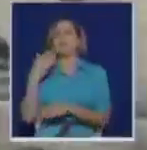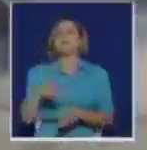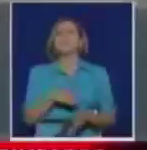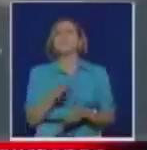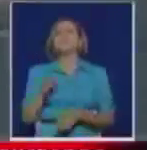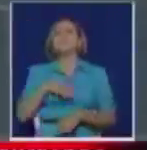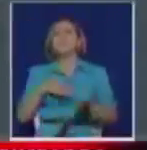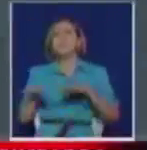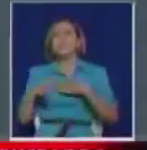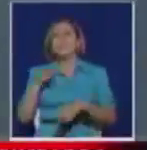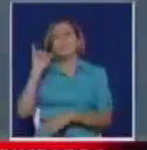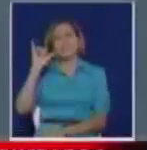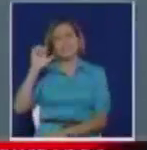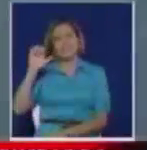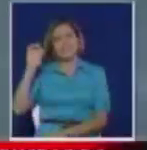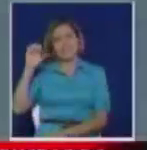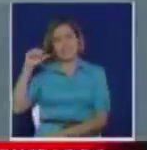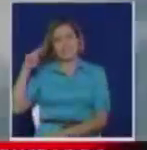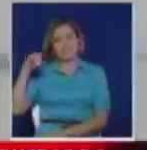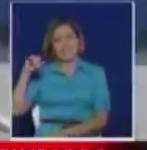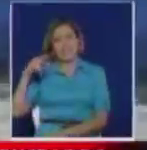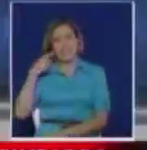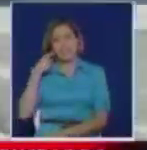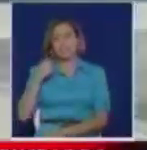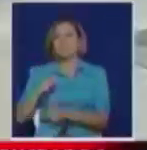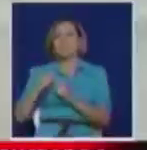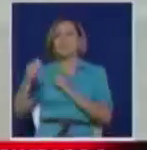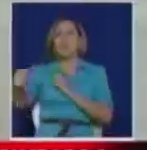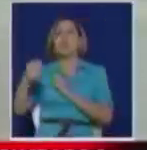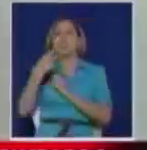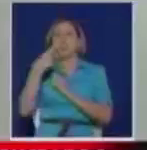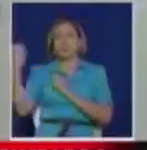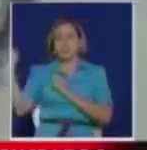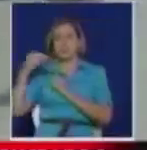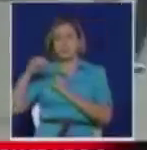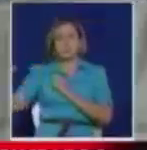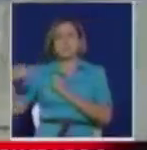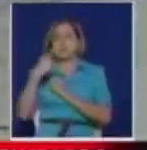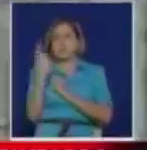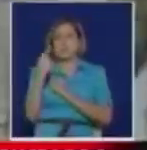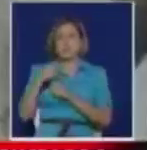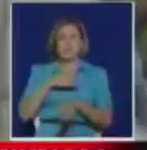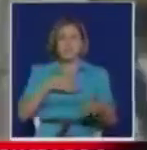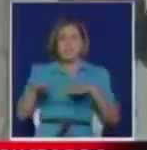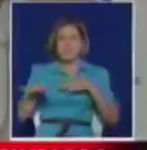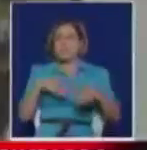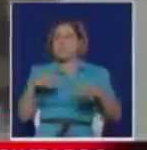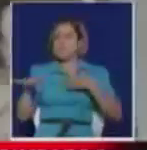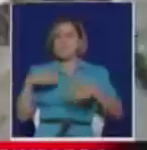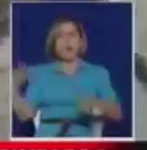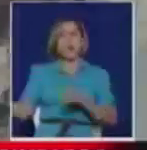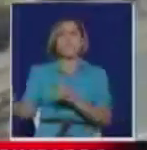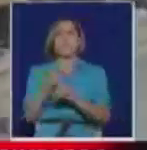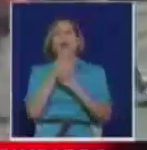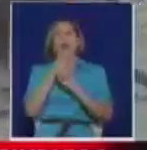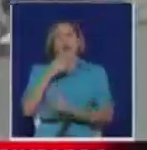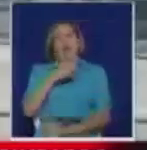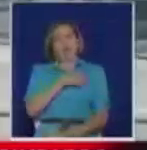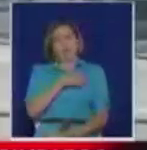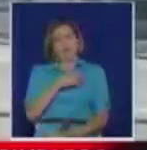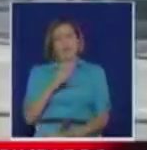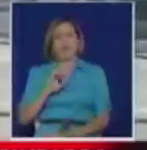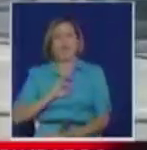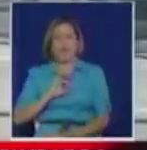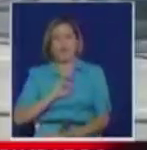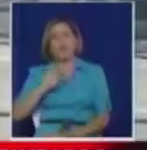La vallecaucana Yesenia Escobar voló en los 200 metros contrarreloj individual en la categoría juvenil y se quedó con el oro, mientras la